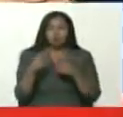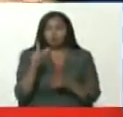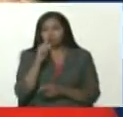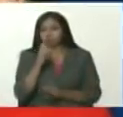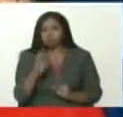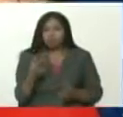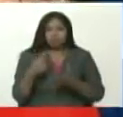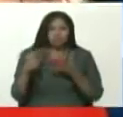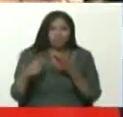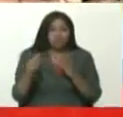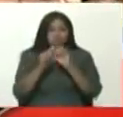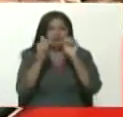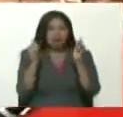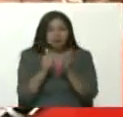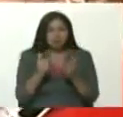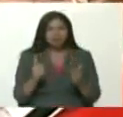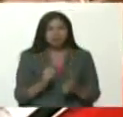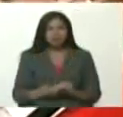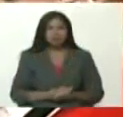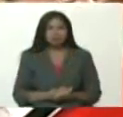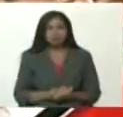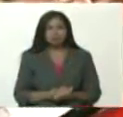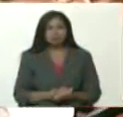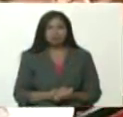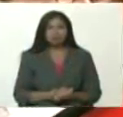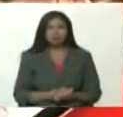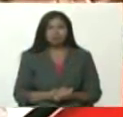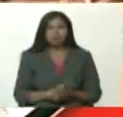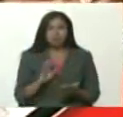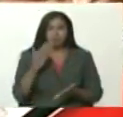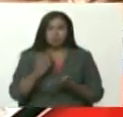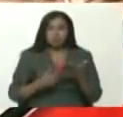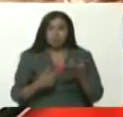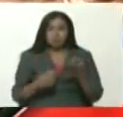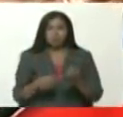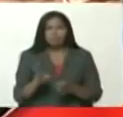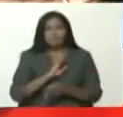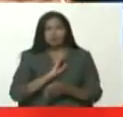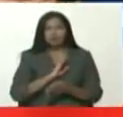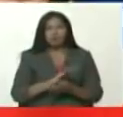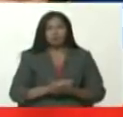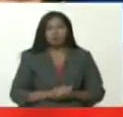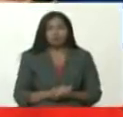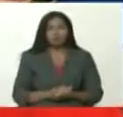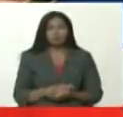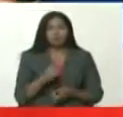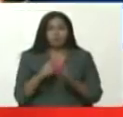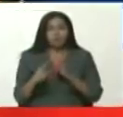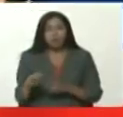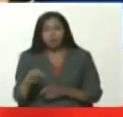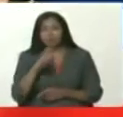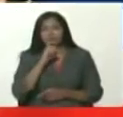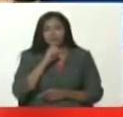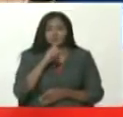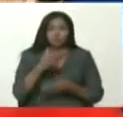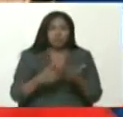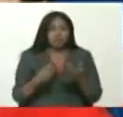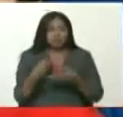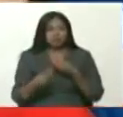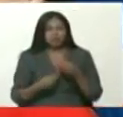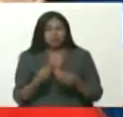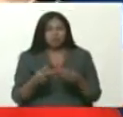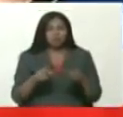otras disciplinas artísticas. Y con la autorización suya, presidente, ante algunas dificultades que ellos estaban